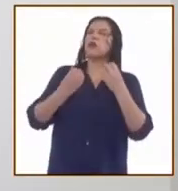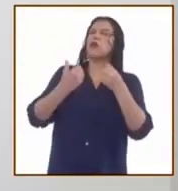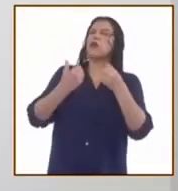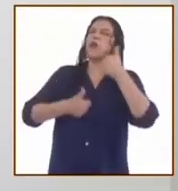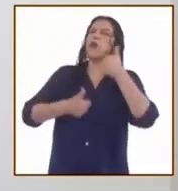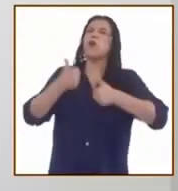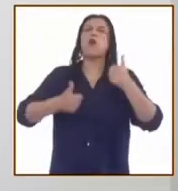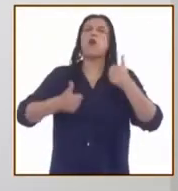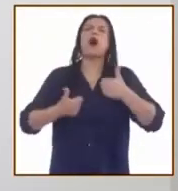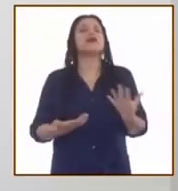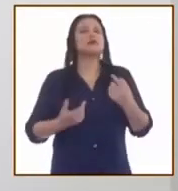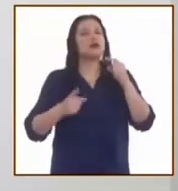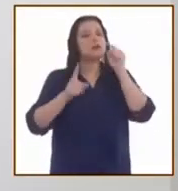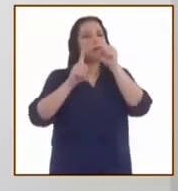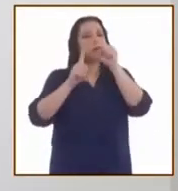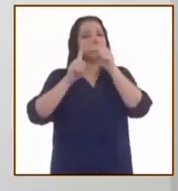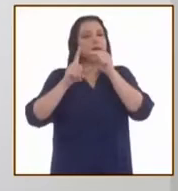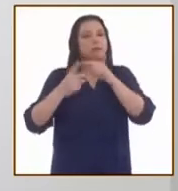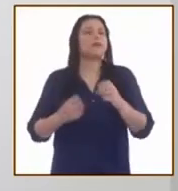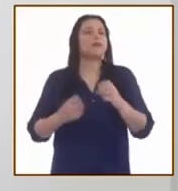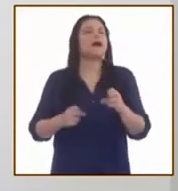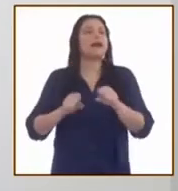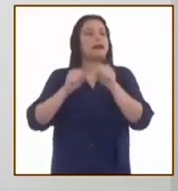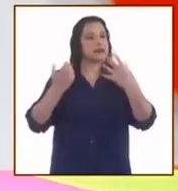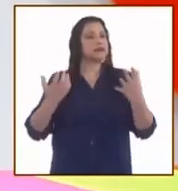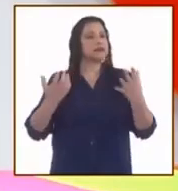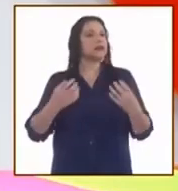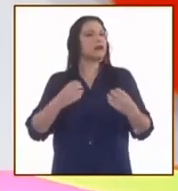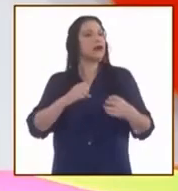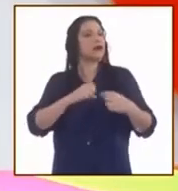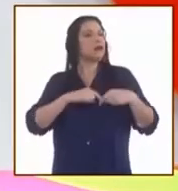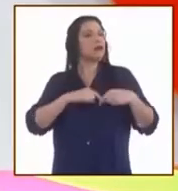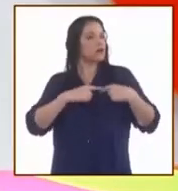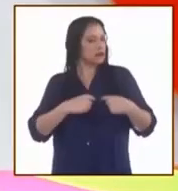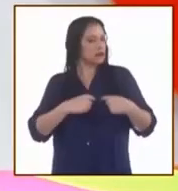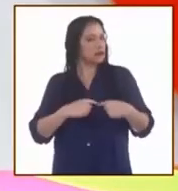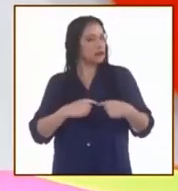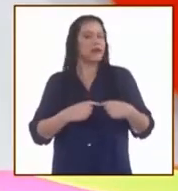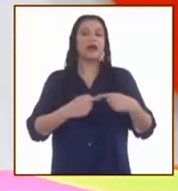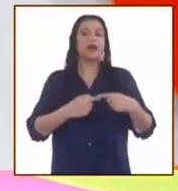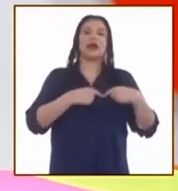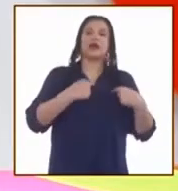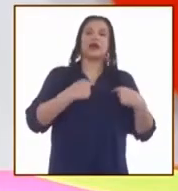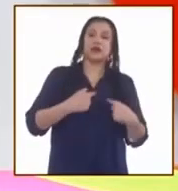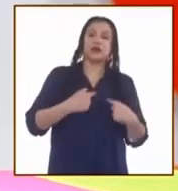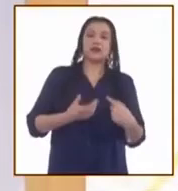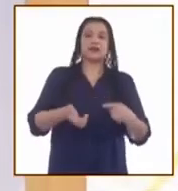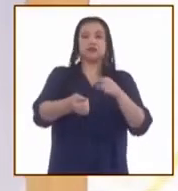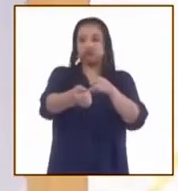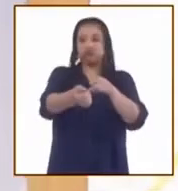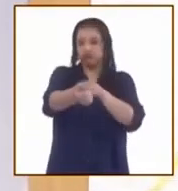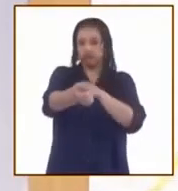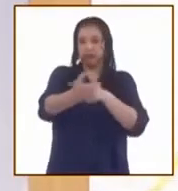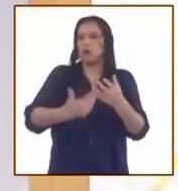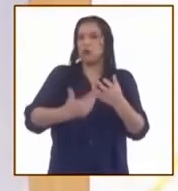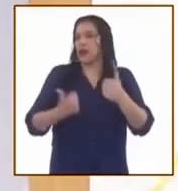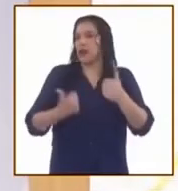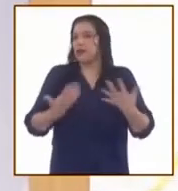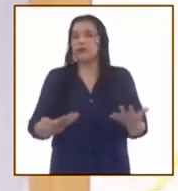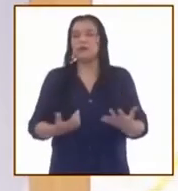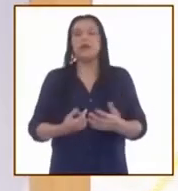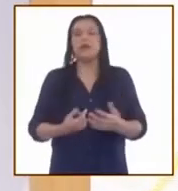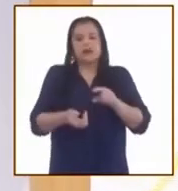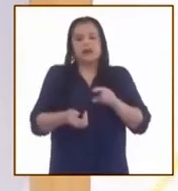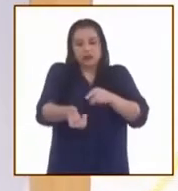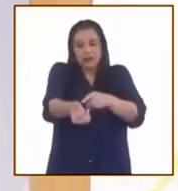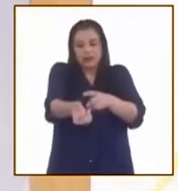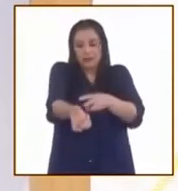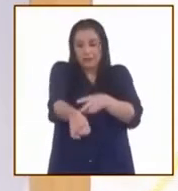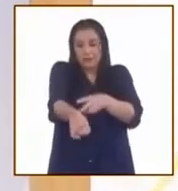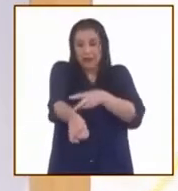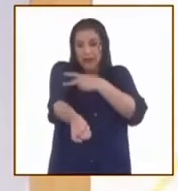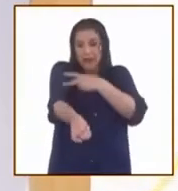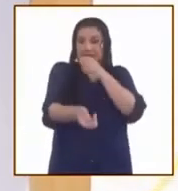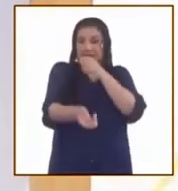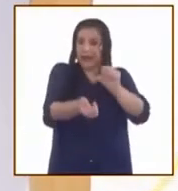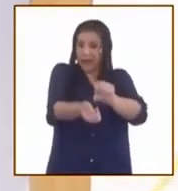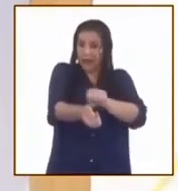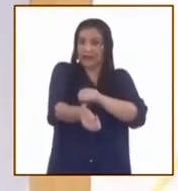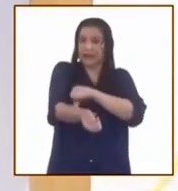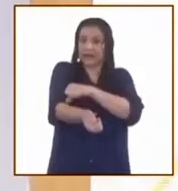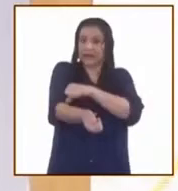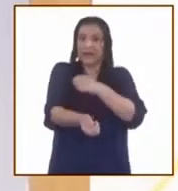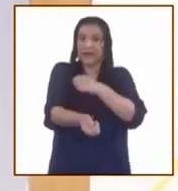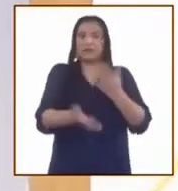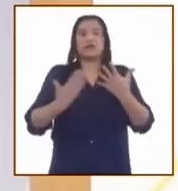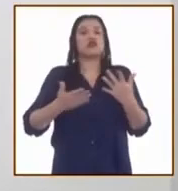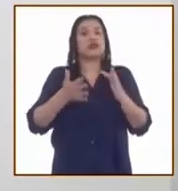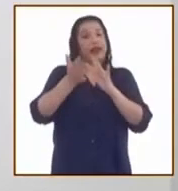son los componentes del sistema cardiovascular? El corazón y los vasos sanguíneos. Los vasos sanguíneos son las venas, arterias y capilares por